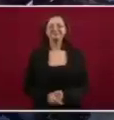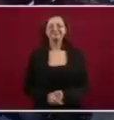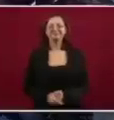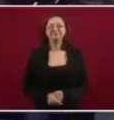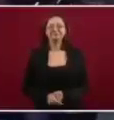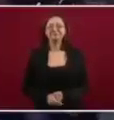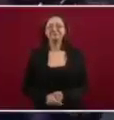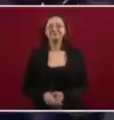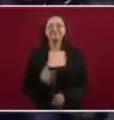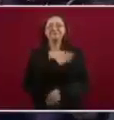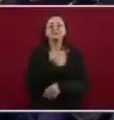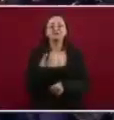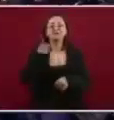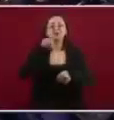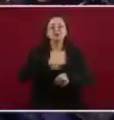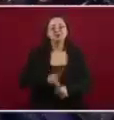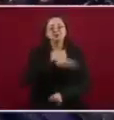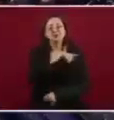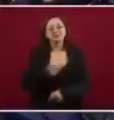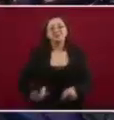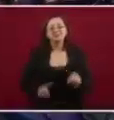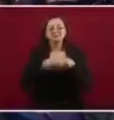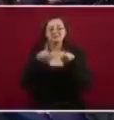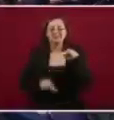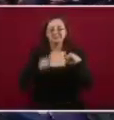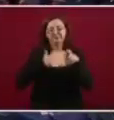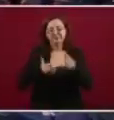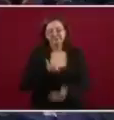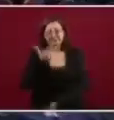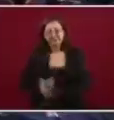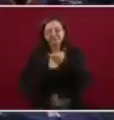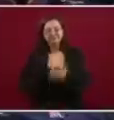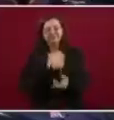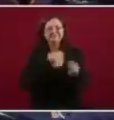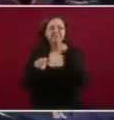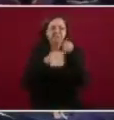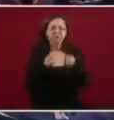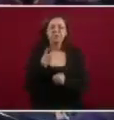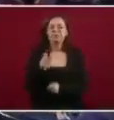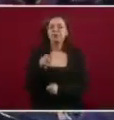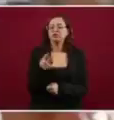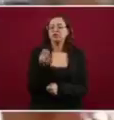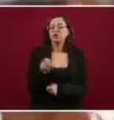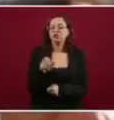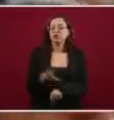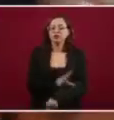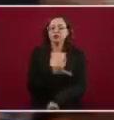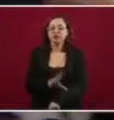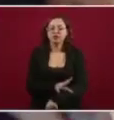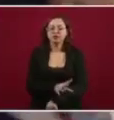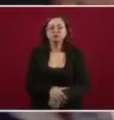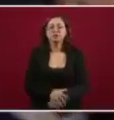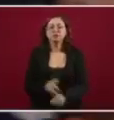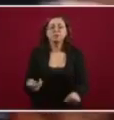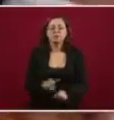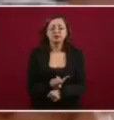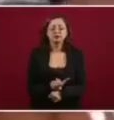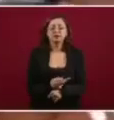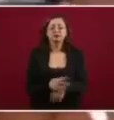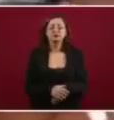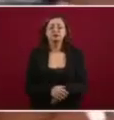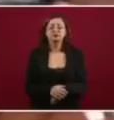Buenos días, presidente de México. Su servidor Carlos Pozos, reportero de Petróleo y Energía. Justo hoy, presidente, a